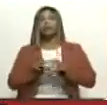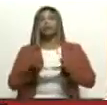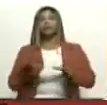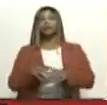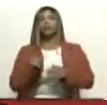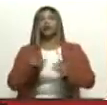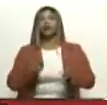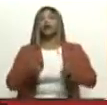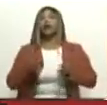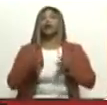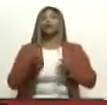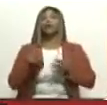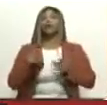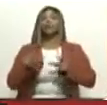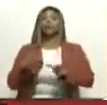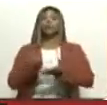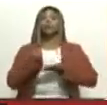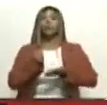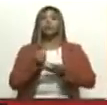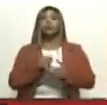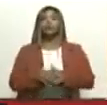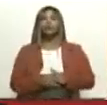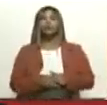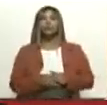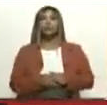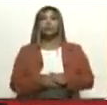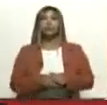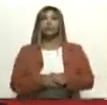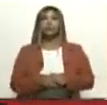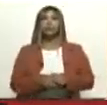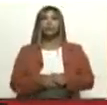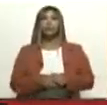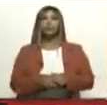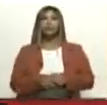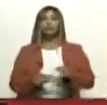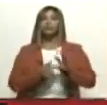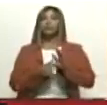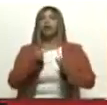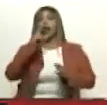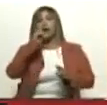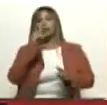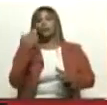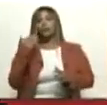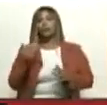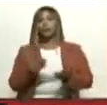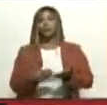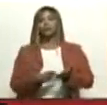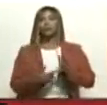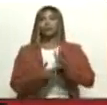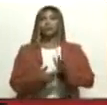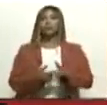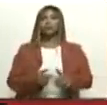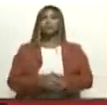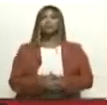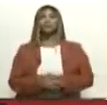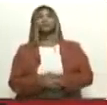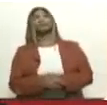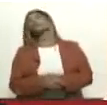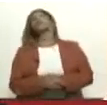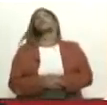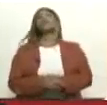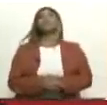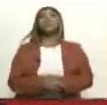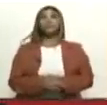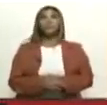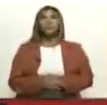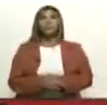que ha ganado el premio Estefanía Mosca, que fue presentado el año pasado su libro, por cierto. El libro